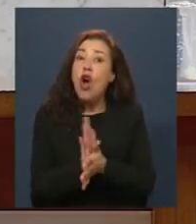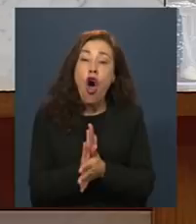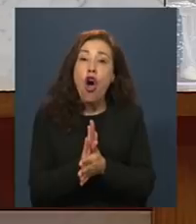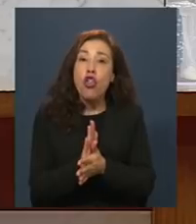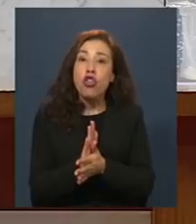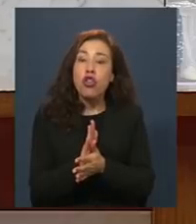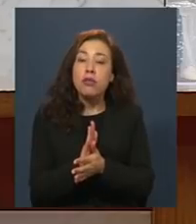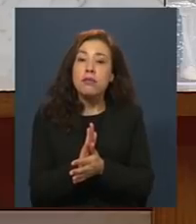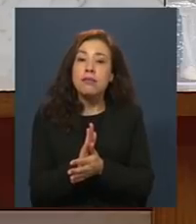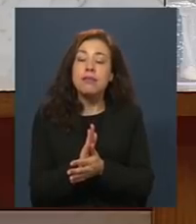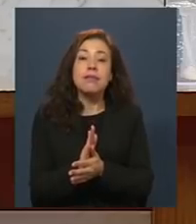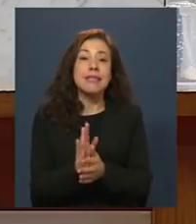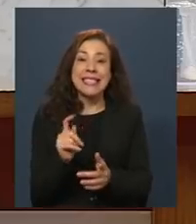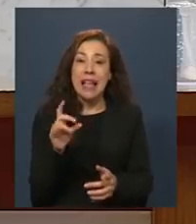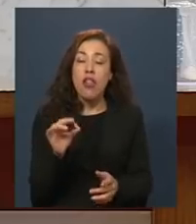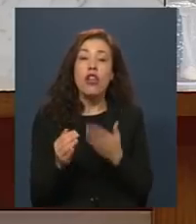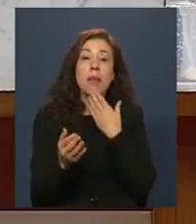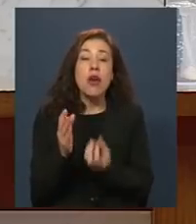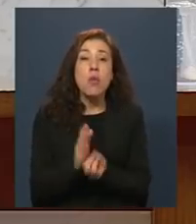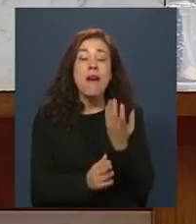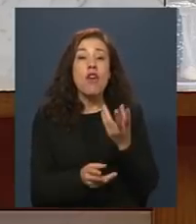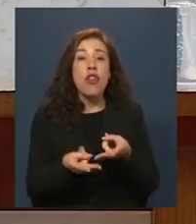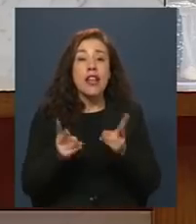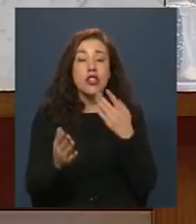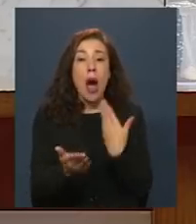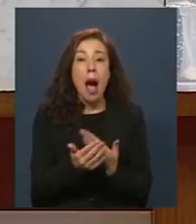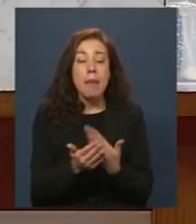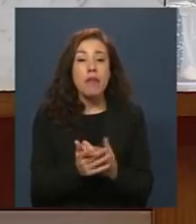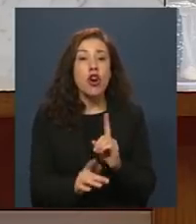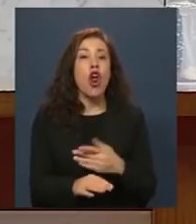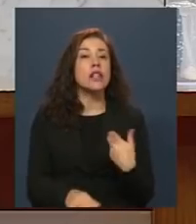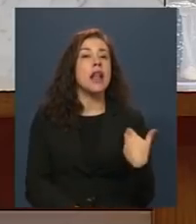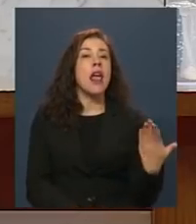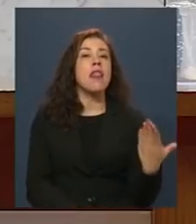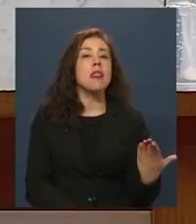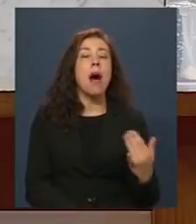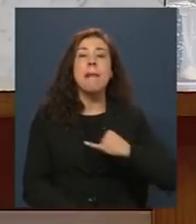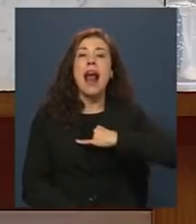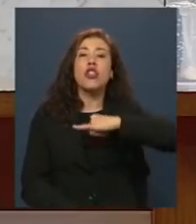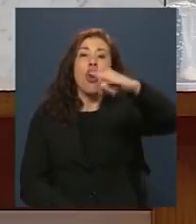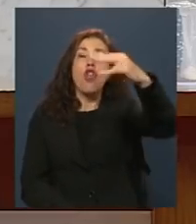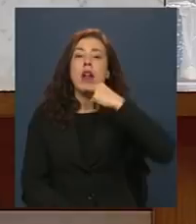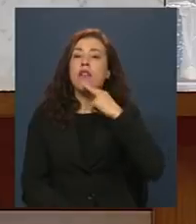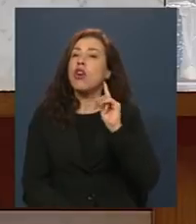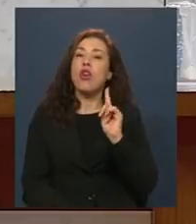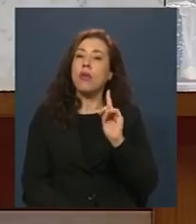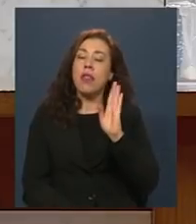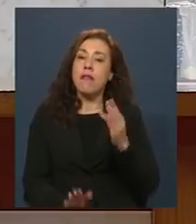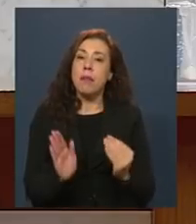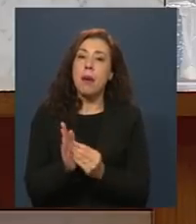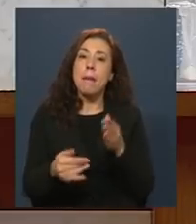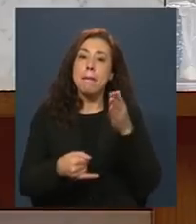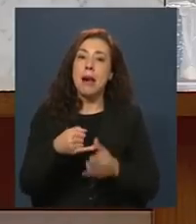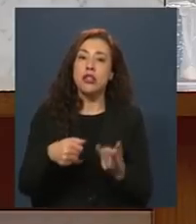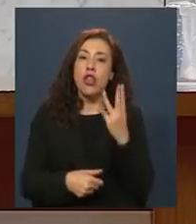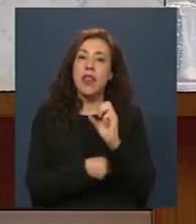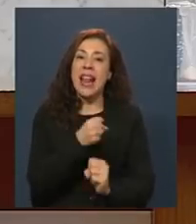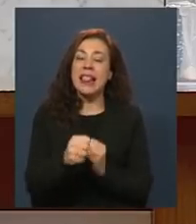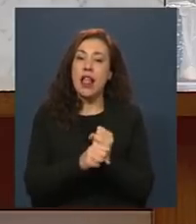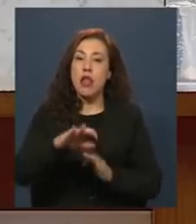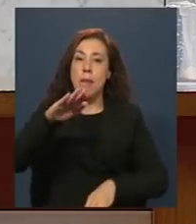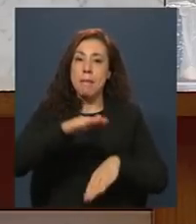estados y que los nuevos derechos de aprovechamiento dejen de otorgarse a perpetuidad y tengan un plazo de 30 años como